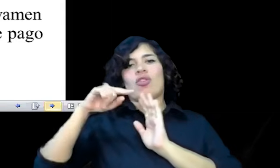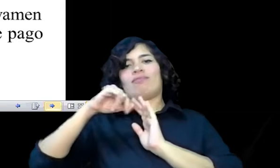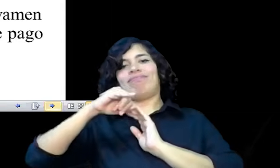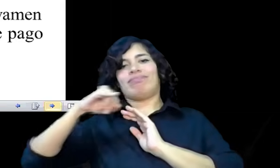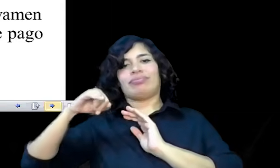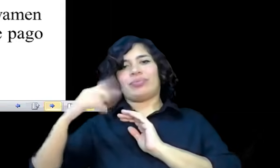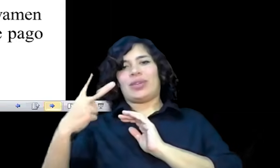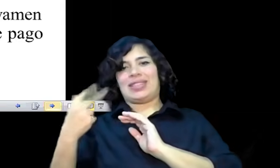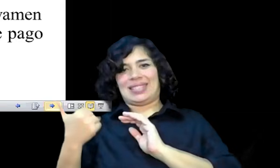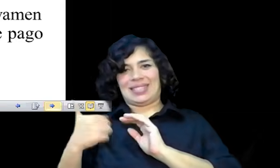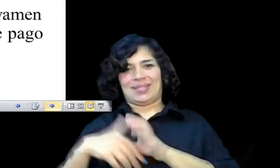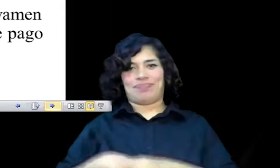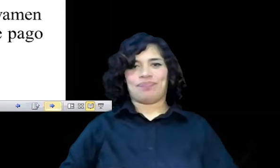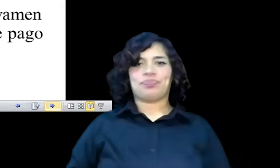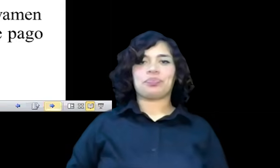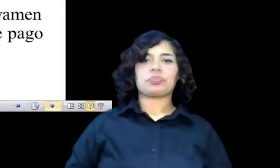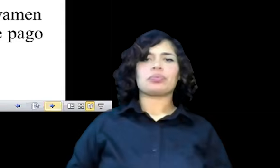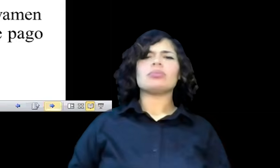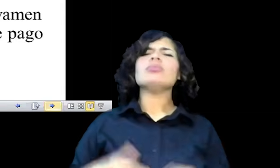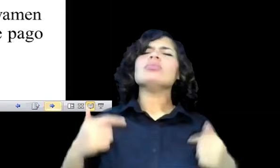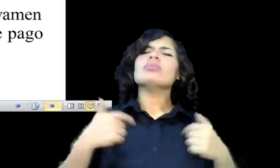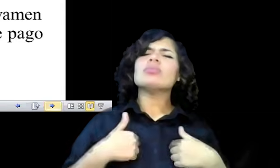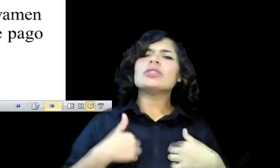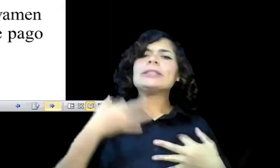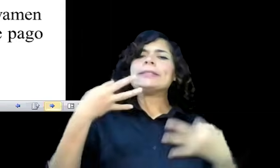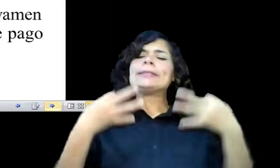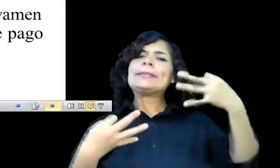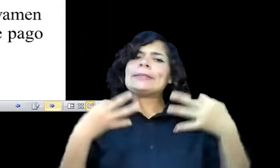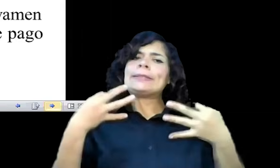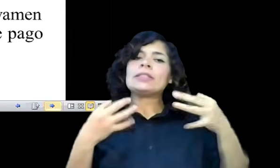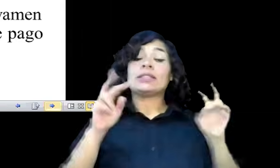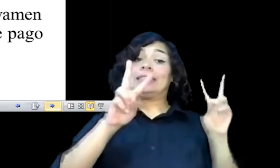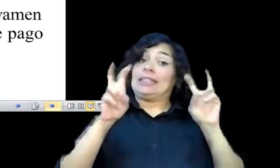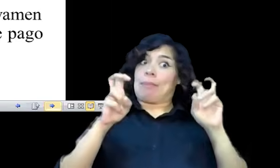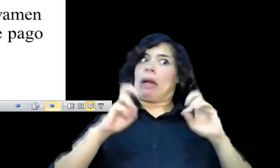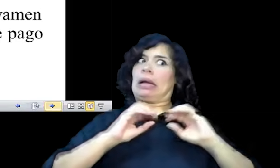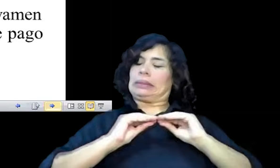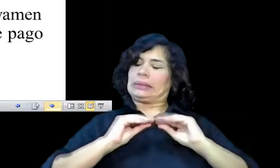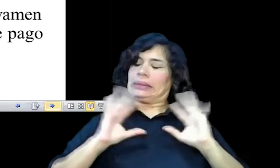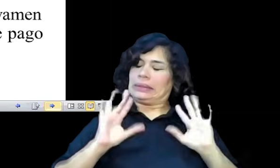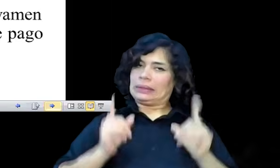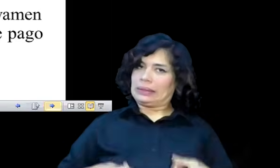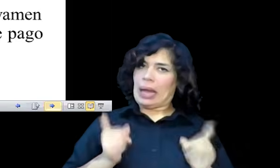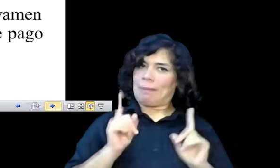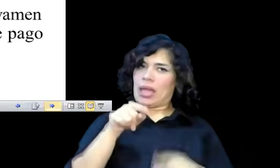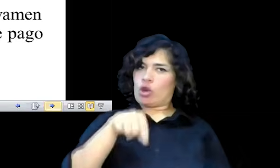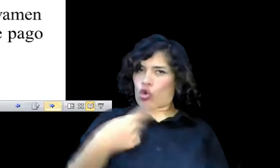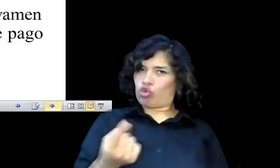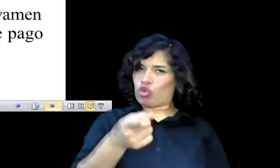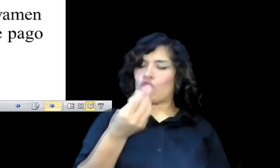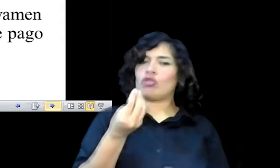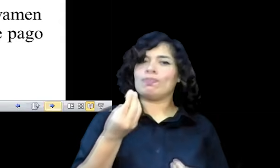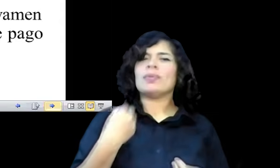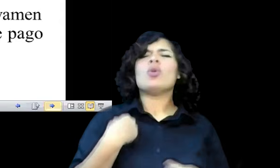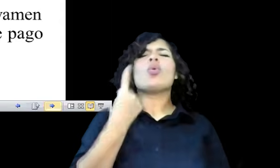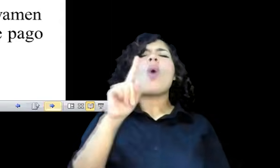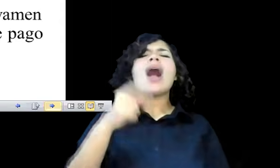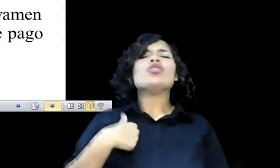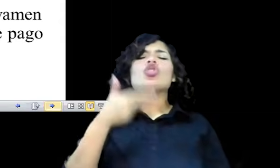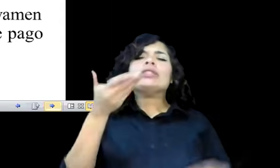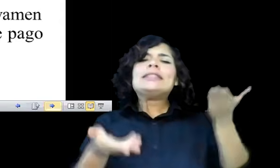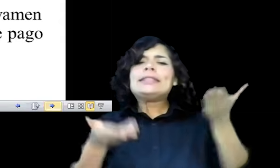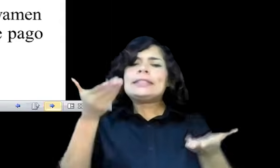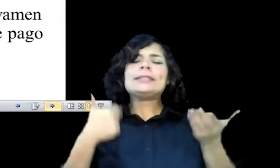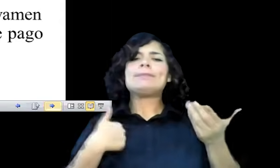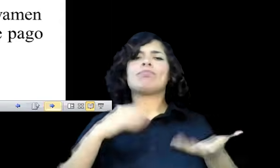25.1.26. ¿Qué balance voy a tomar? Este es uno de los temas también controvertidos. ¿Qué balance voy a tomar